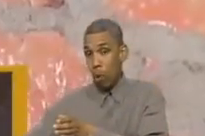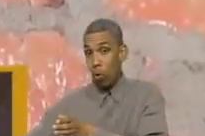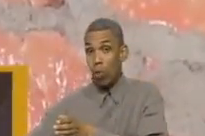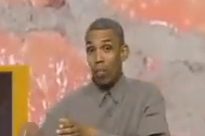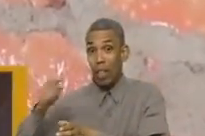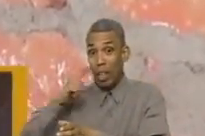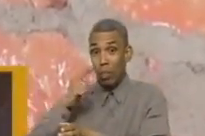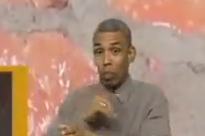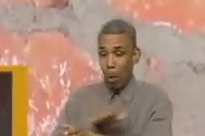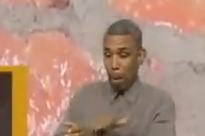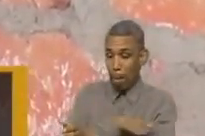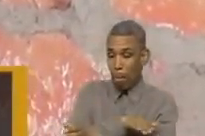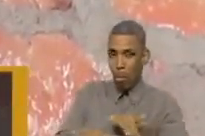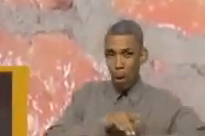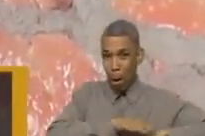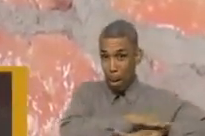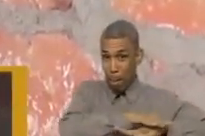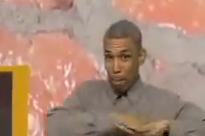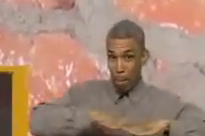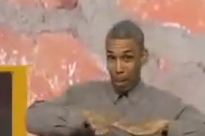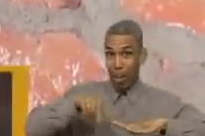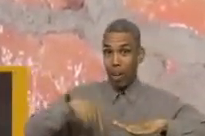un momento a otro